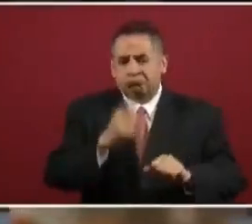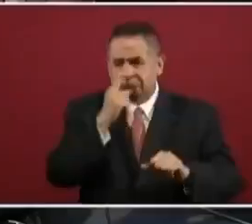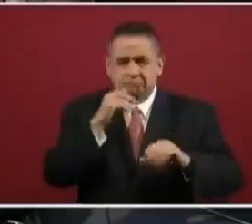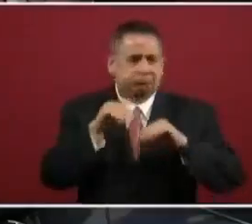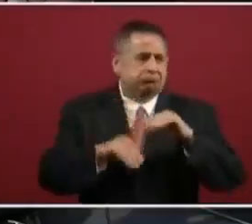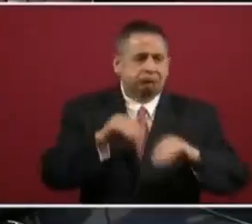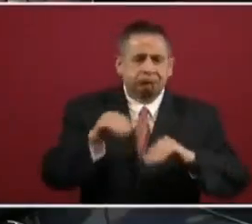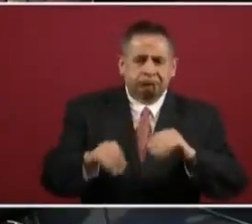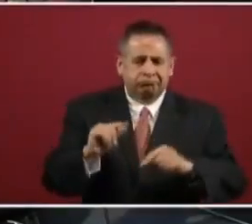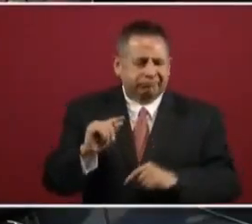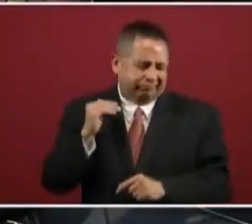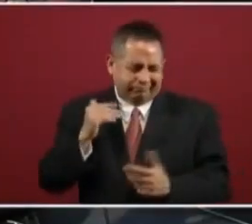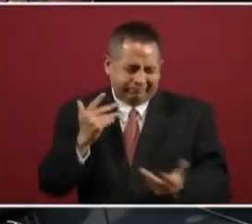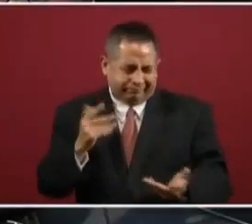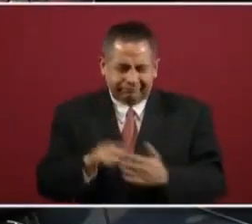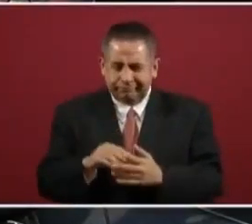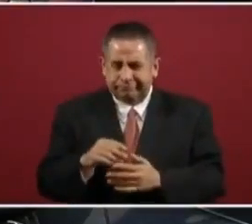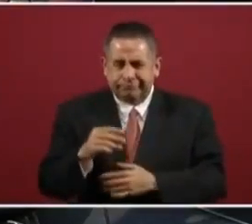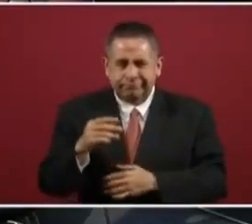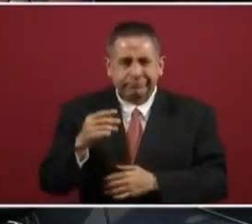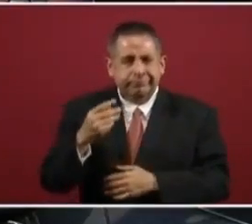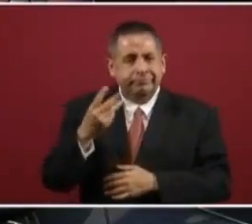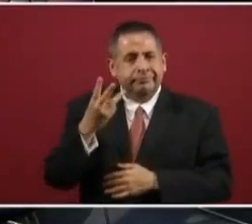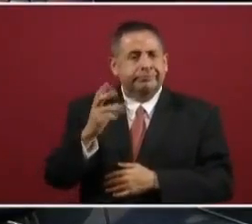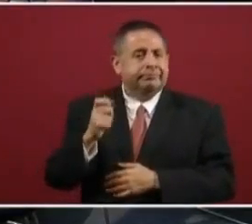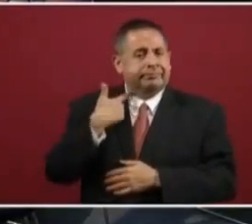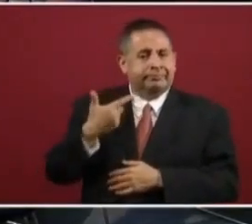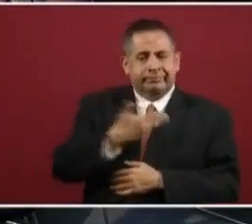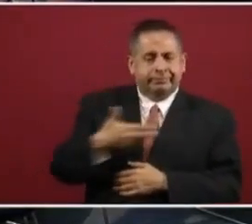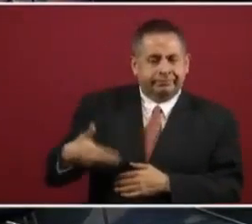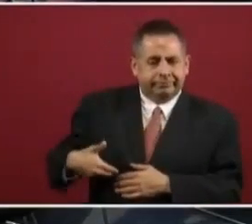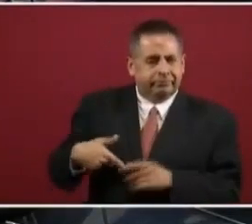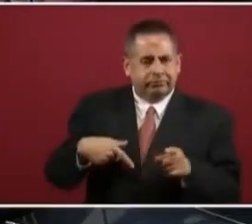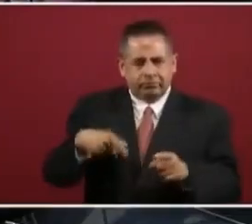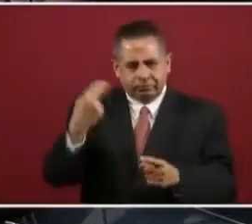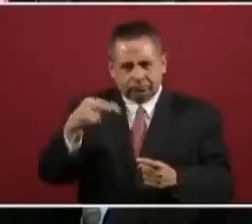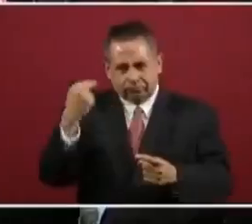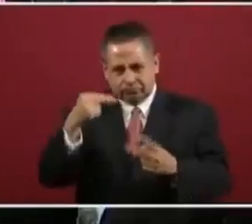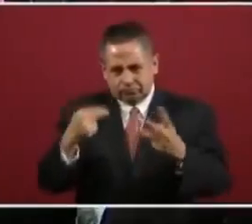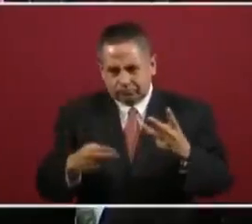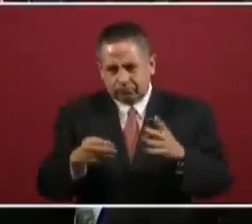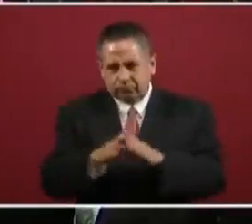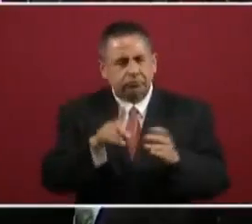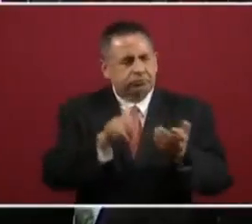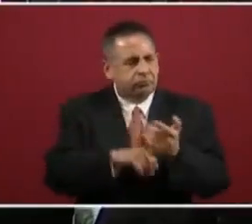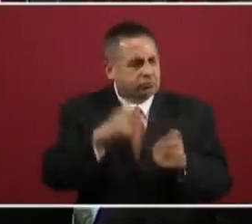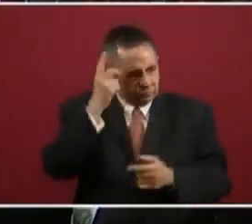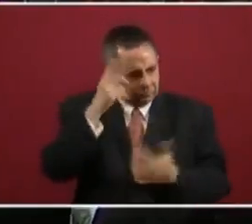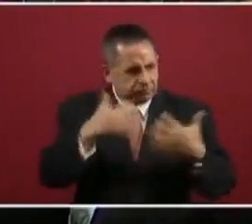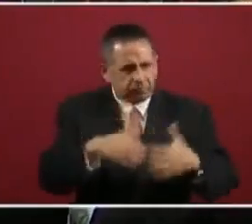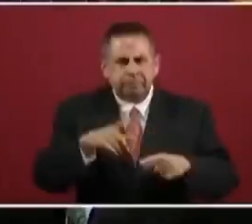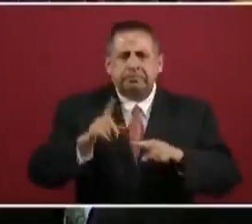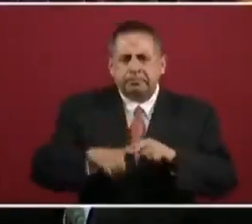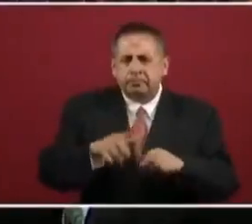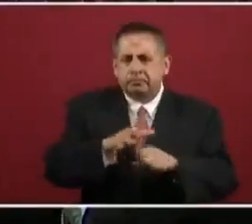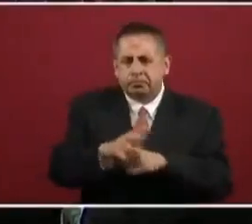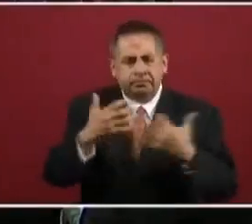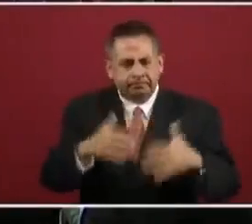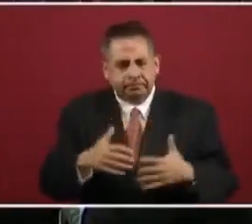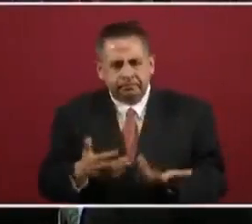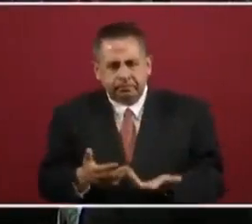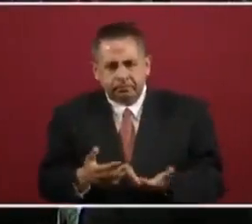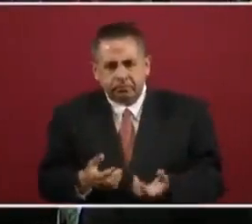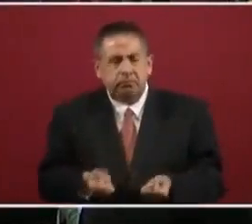instituciones en los últimos tres sexenios usted tiene los nombres de los propietarios de esas empresas qué empresas son